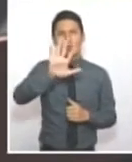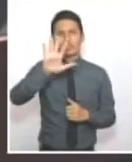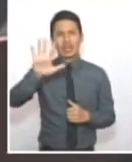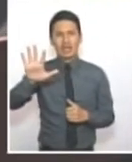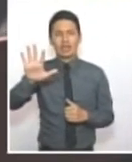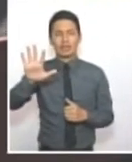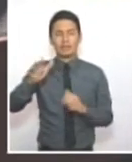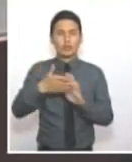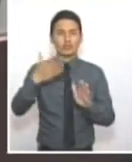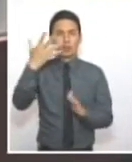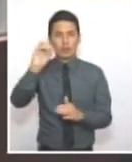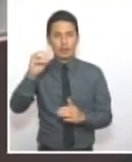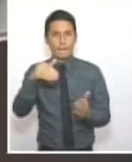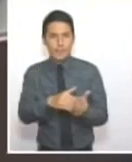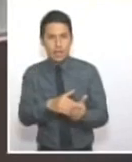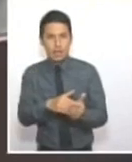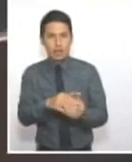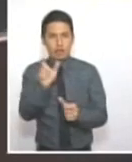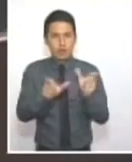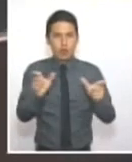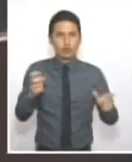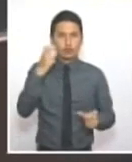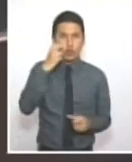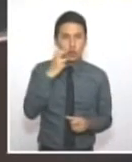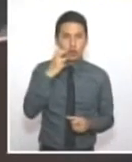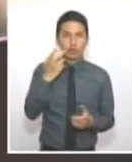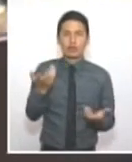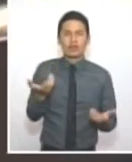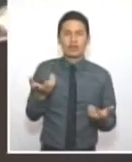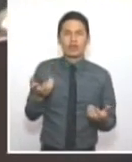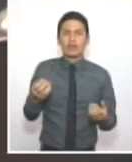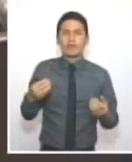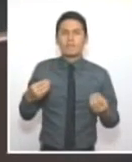chocuanos viven de barequear,